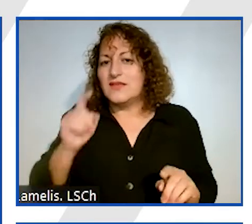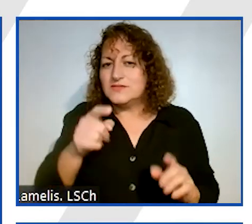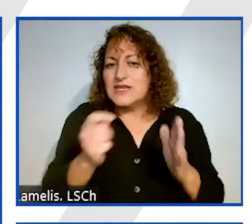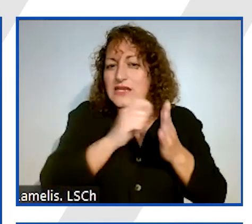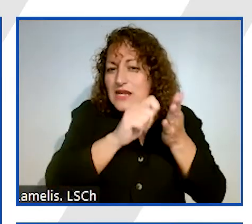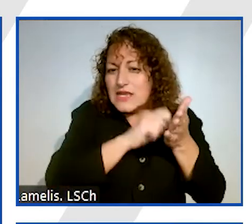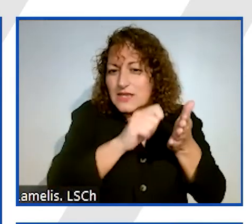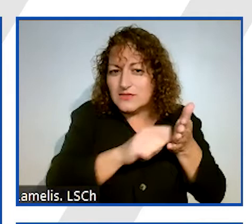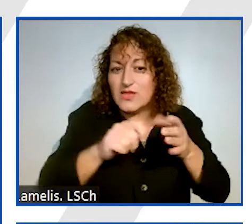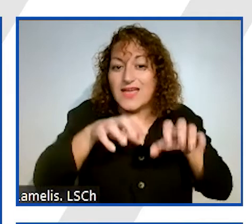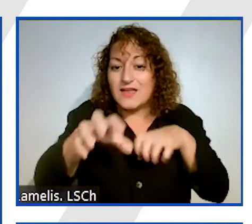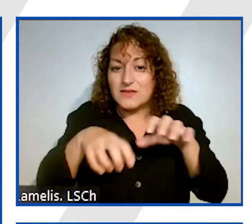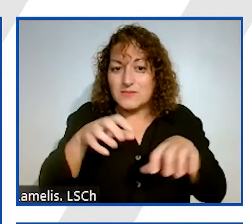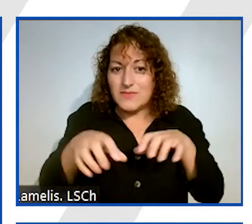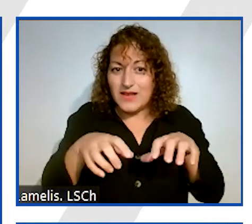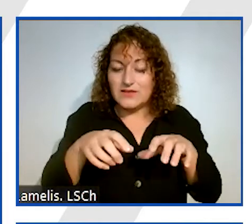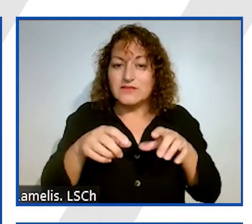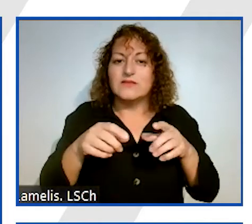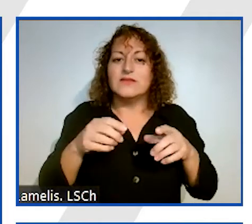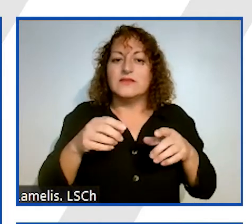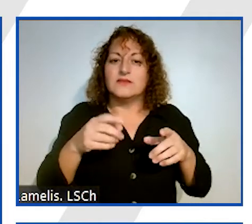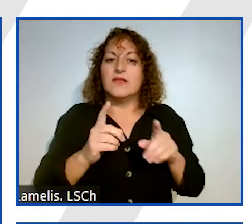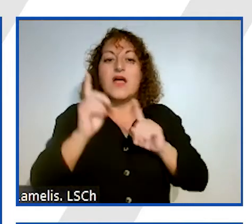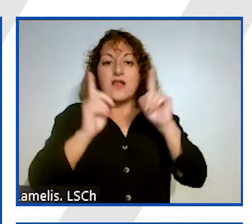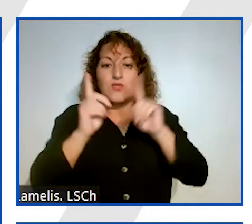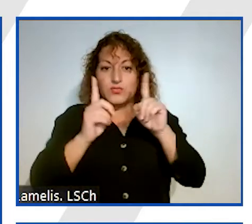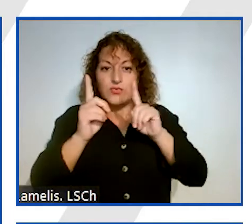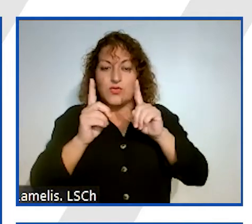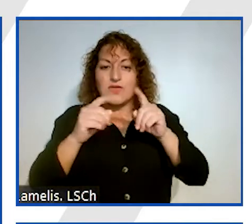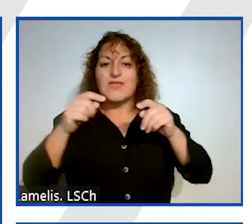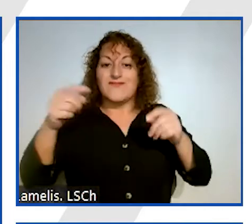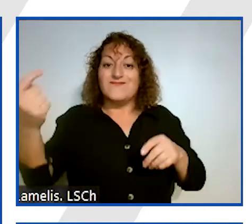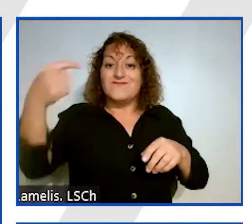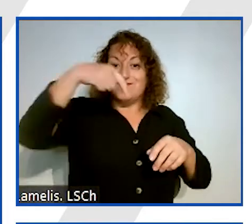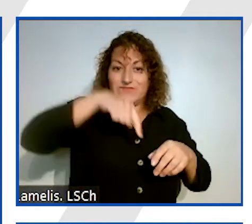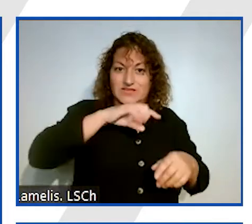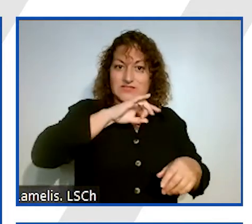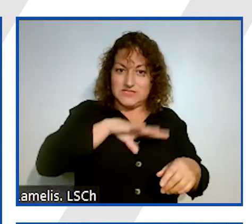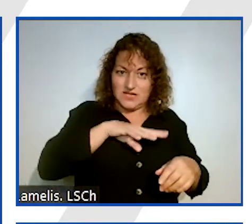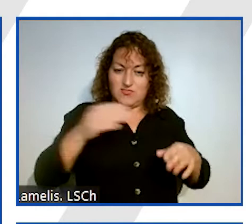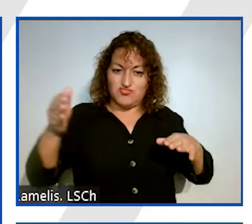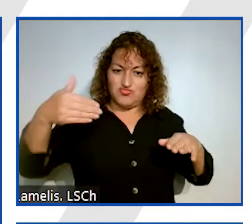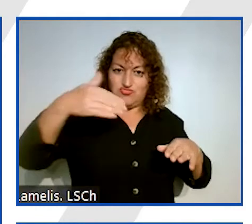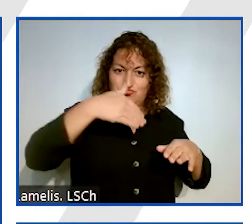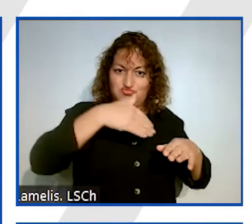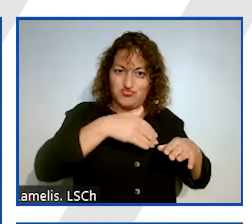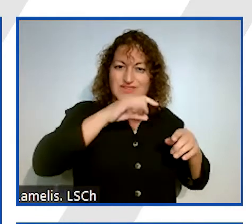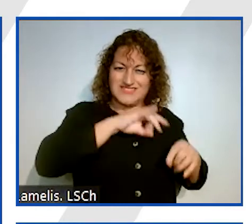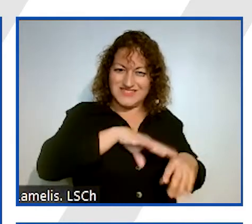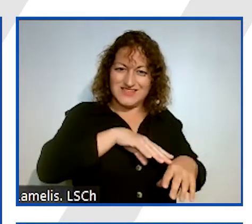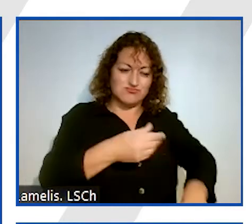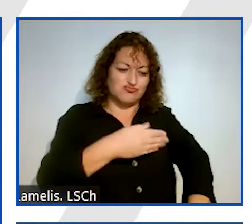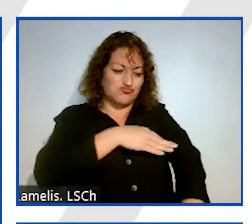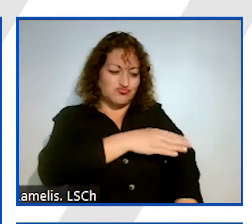registros de animales que no necesariamente viven acá, sino que tienen distribución a nivel global y pasean por las aguas de Chile. Cuando viene